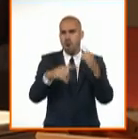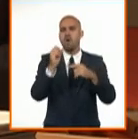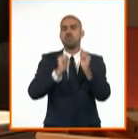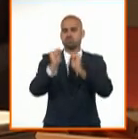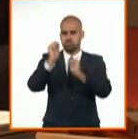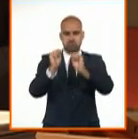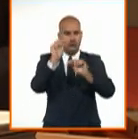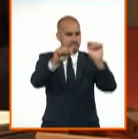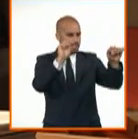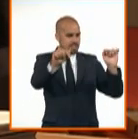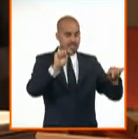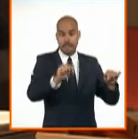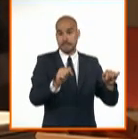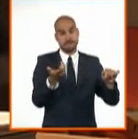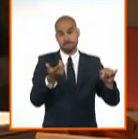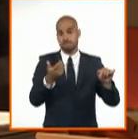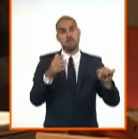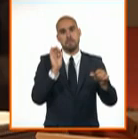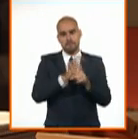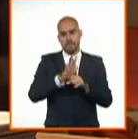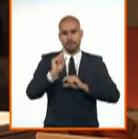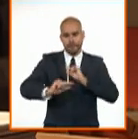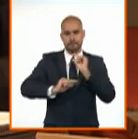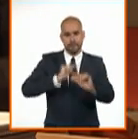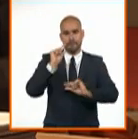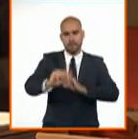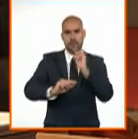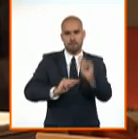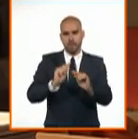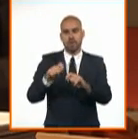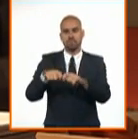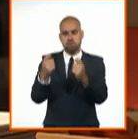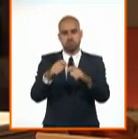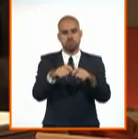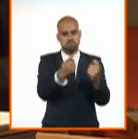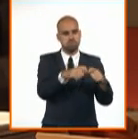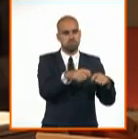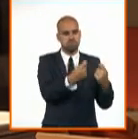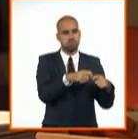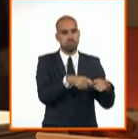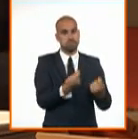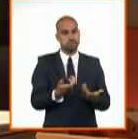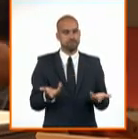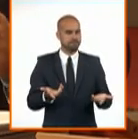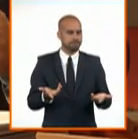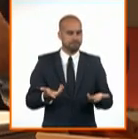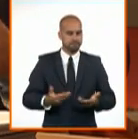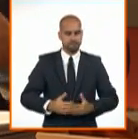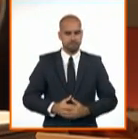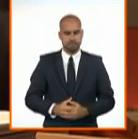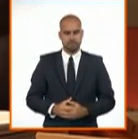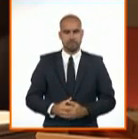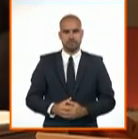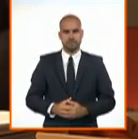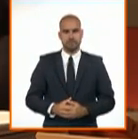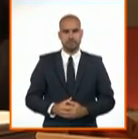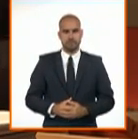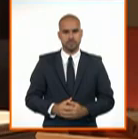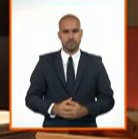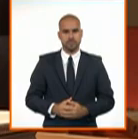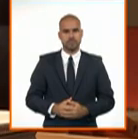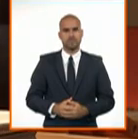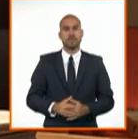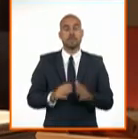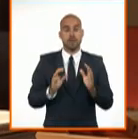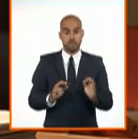tanto han venido colapsando determinados sistemas por otra parte estas roturas han coincidido